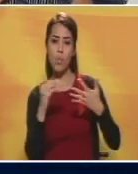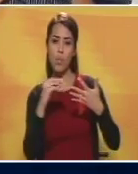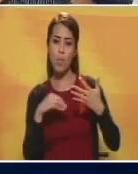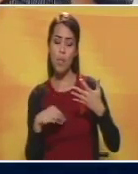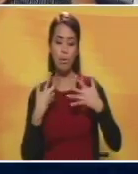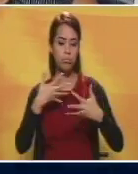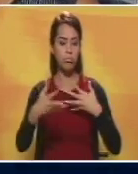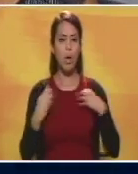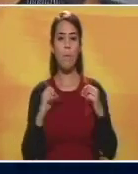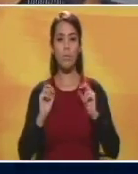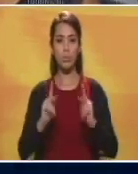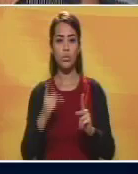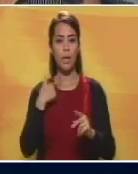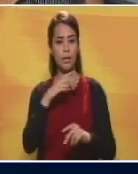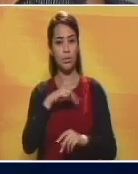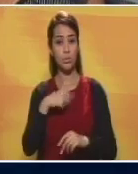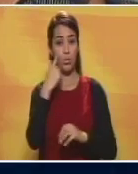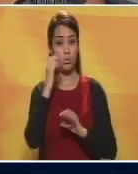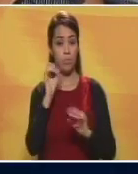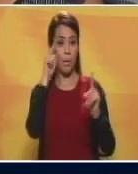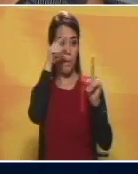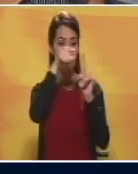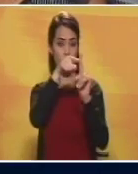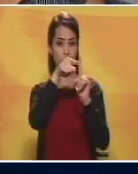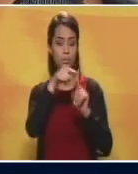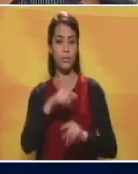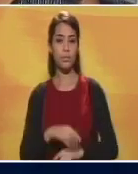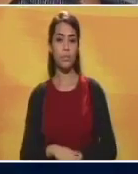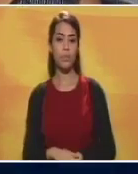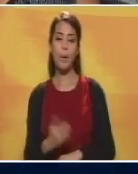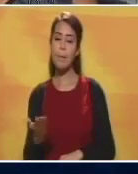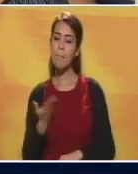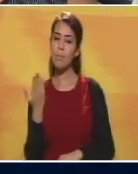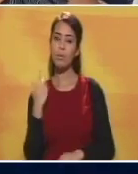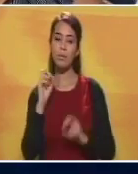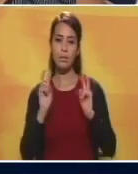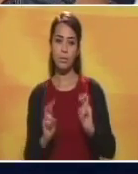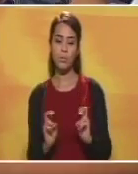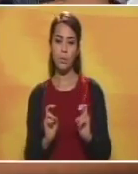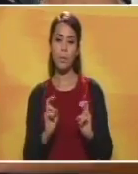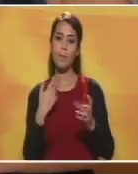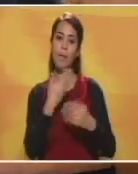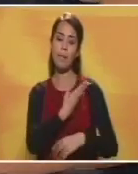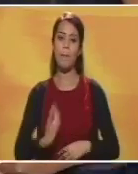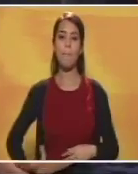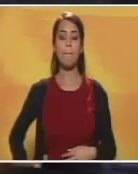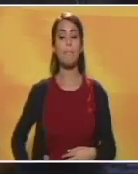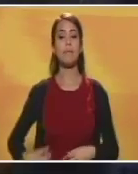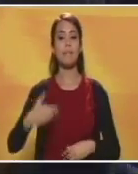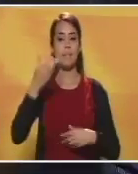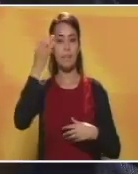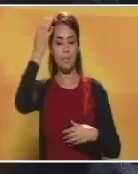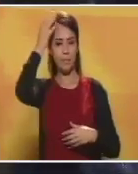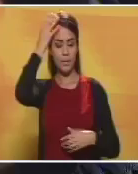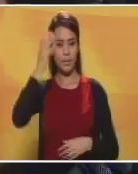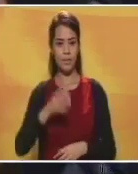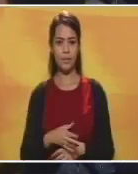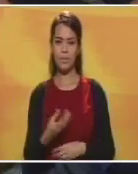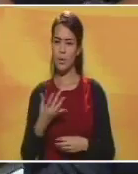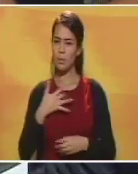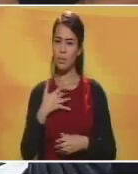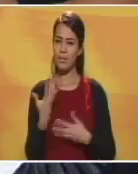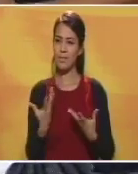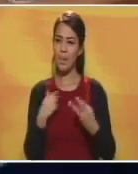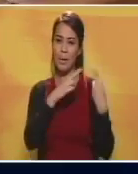y oportunidades que nos hemos fijado como propósito principal en esta nueva etapa del Miss Venezuela. Nina Sicilia, ¿cómo te sientes con esa nueva